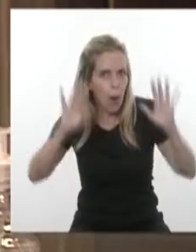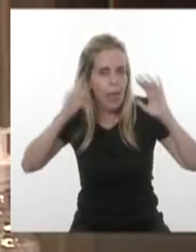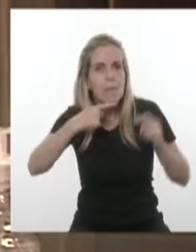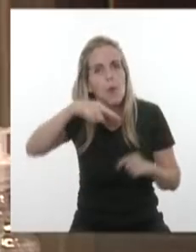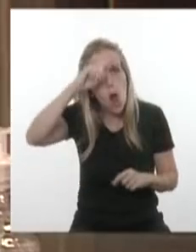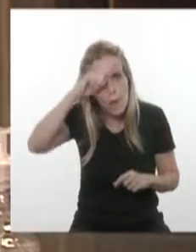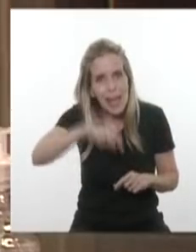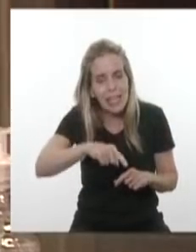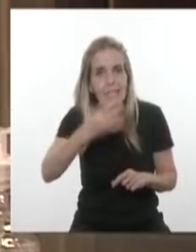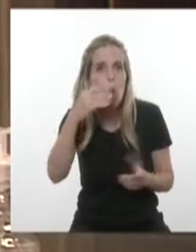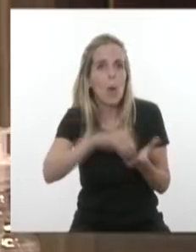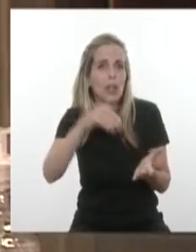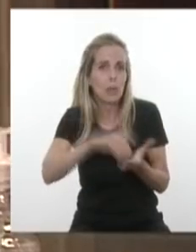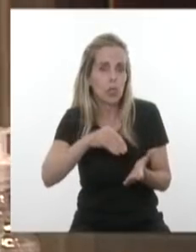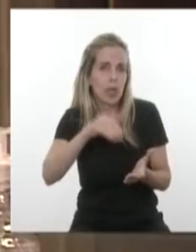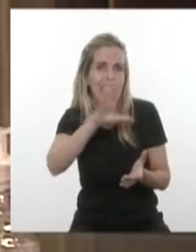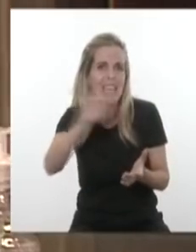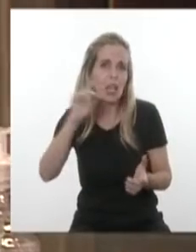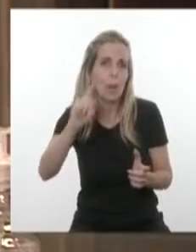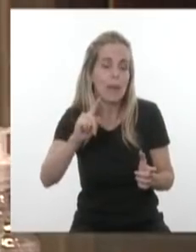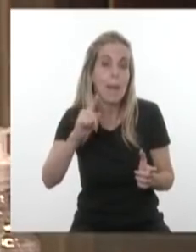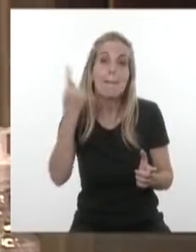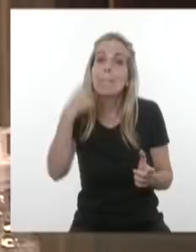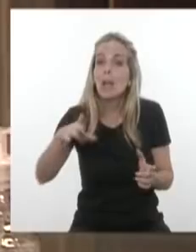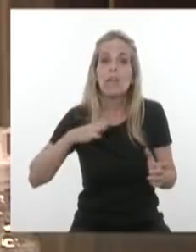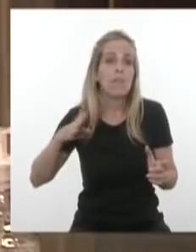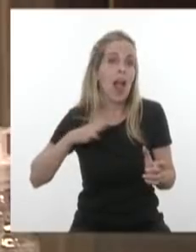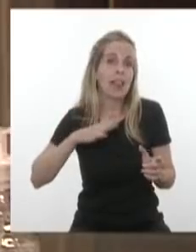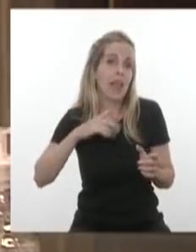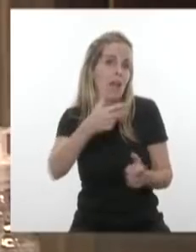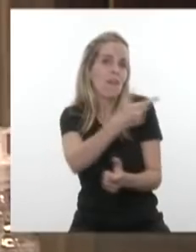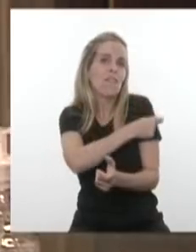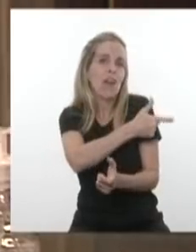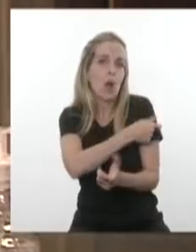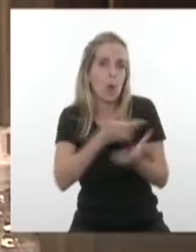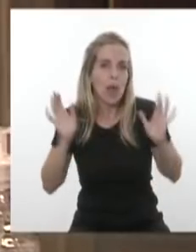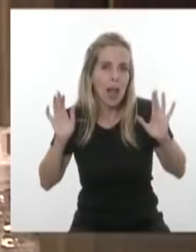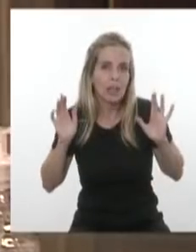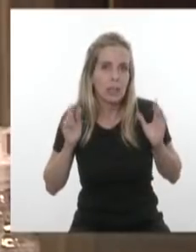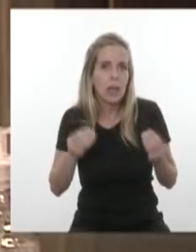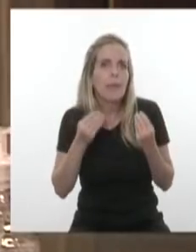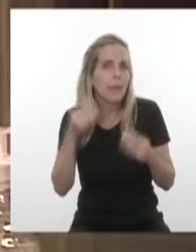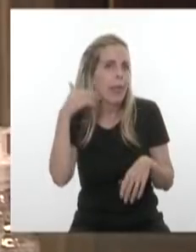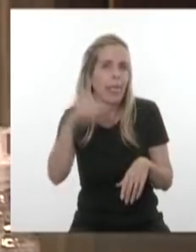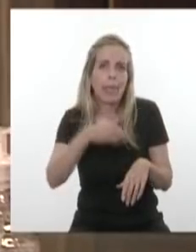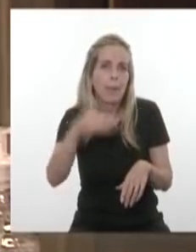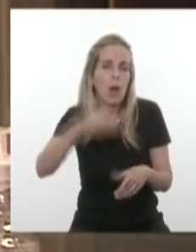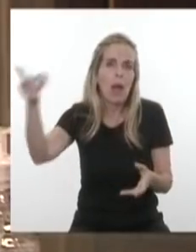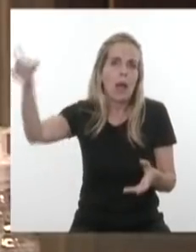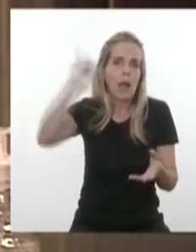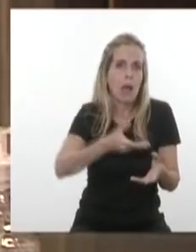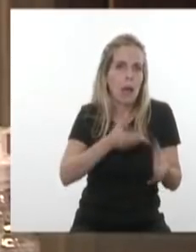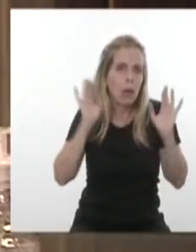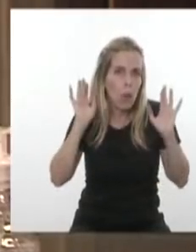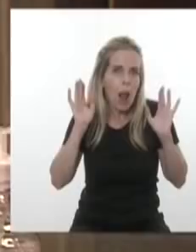pero aún no contamos con las dosis suficientes aunque el problema de escasez global continúa llegarán